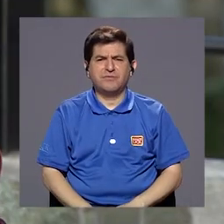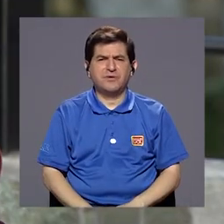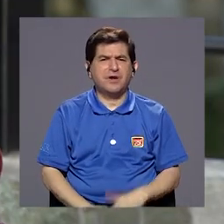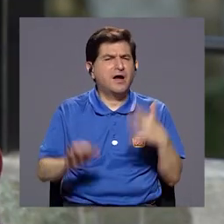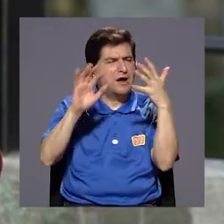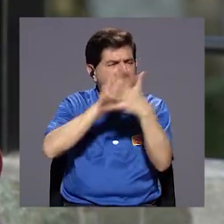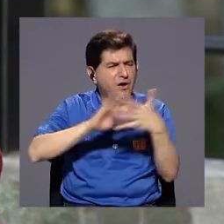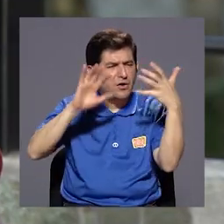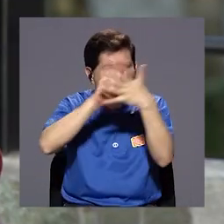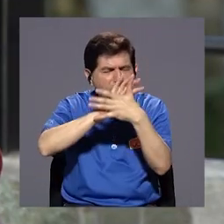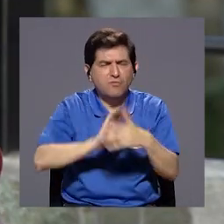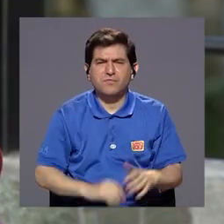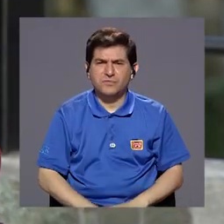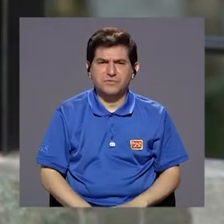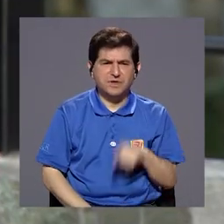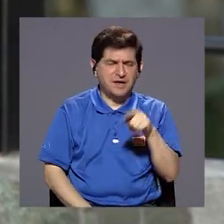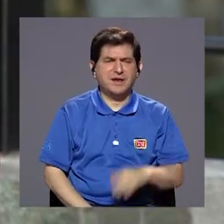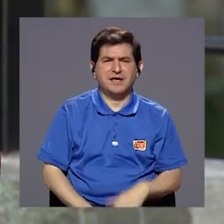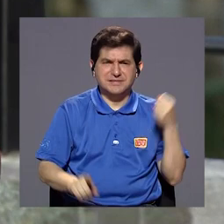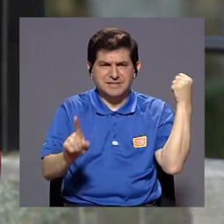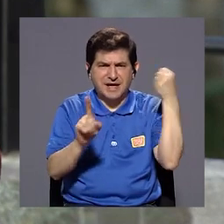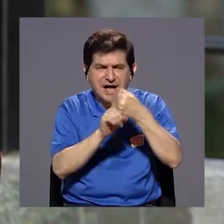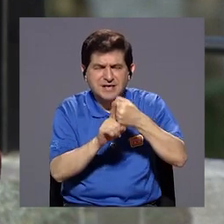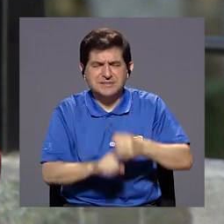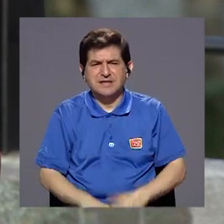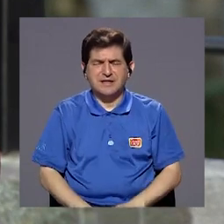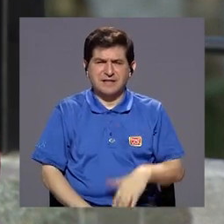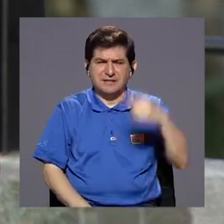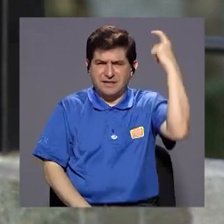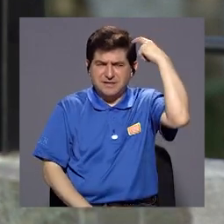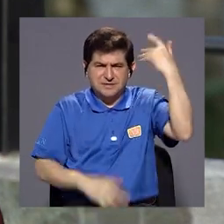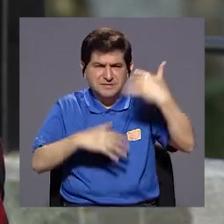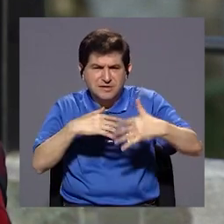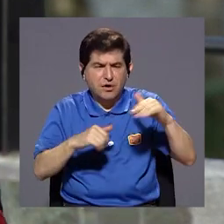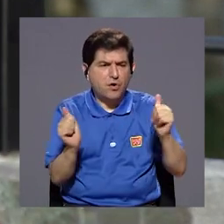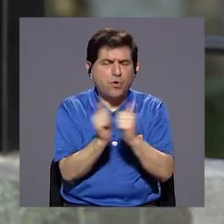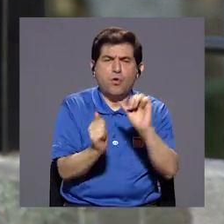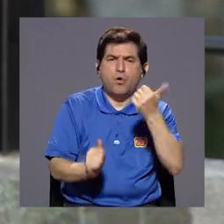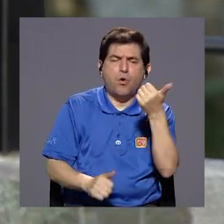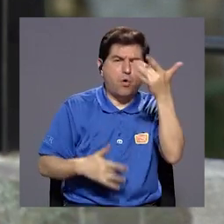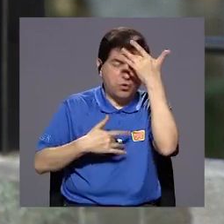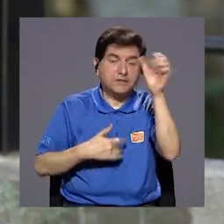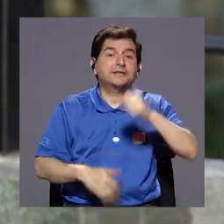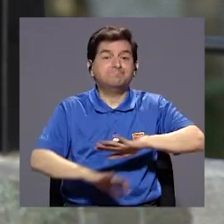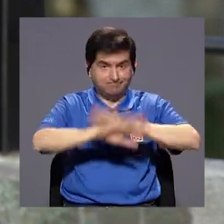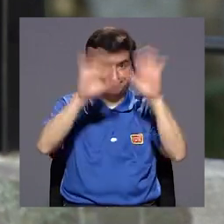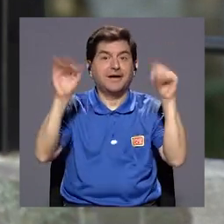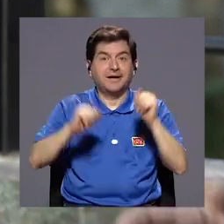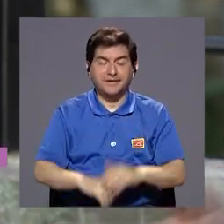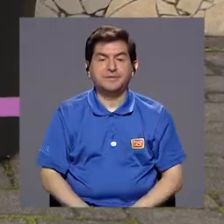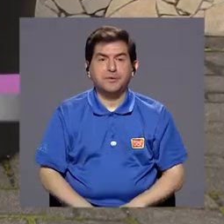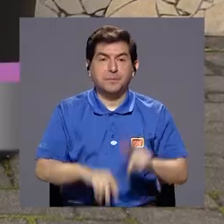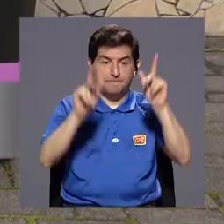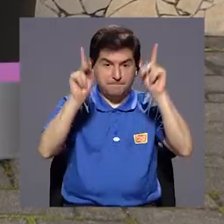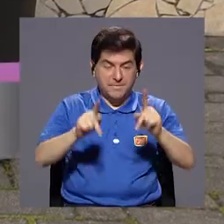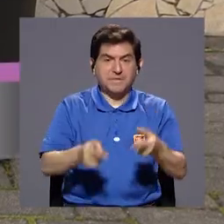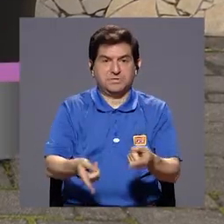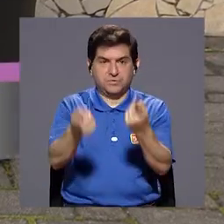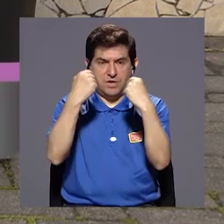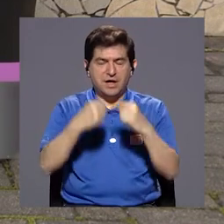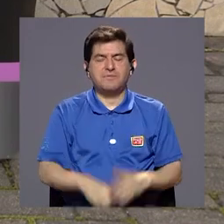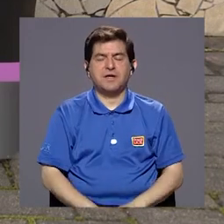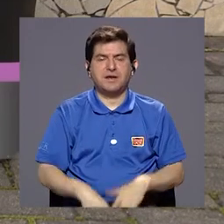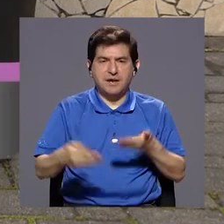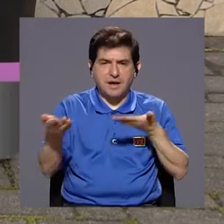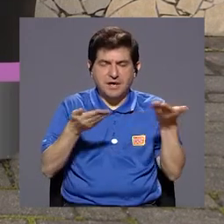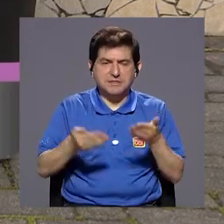a confundir este accidente cerebral con otra enfermedad? Claro. De hecho, cuando un paciente llega a los